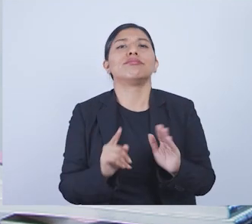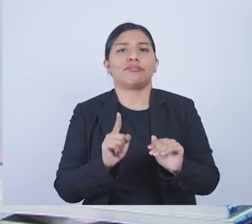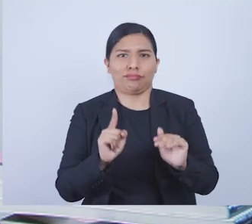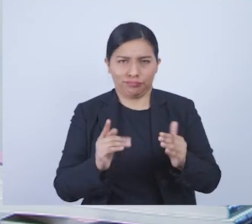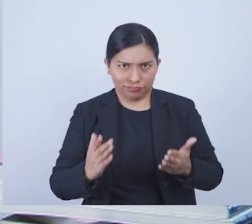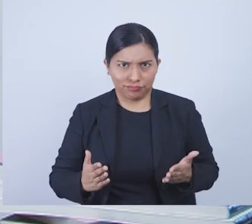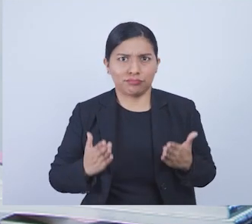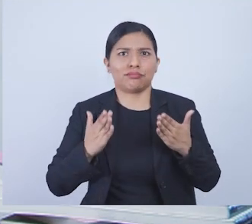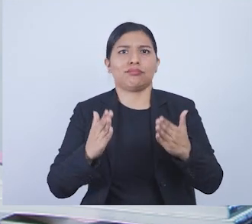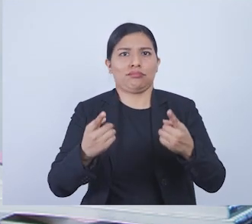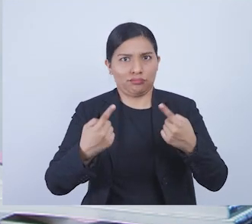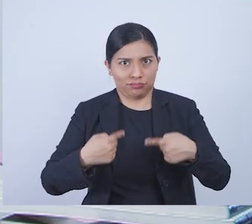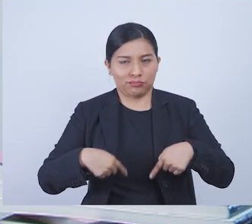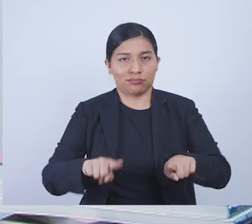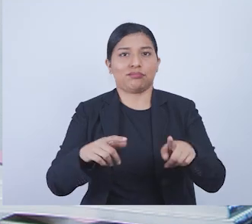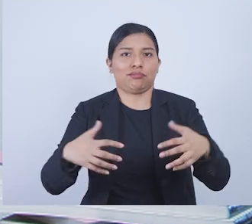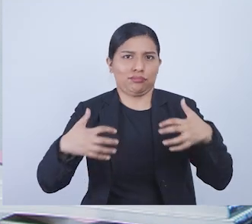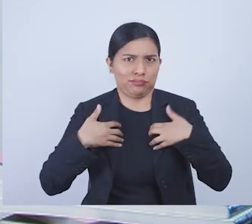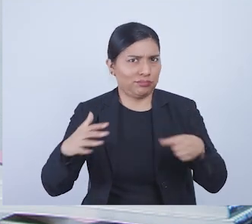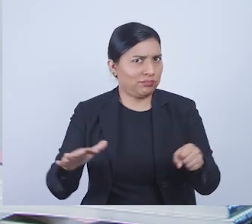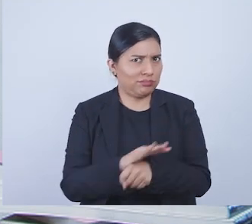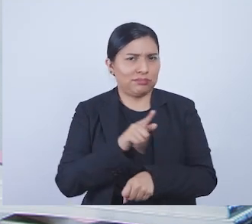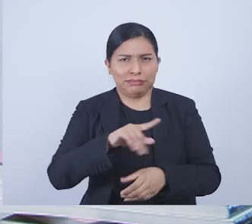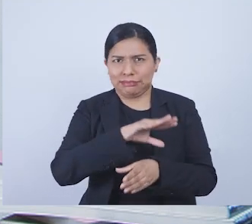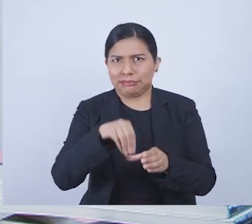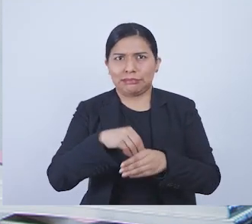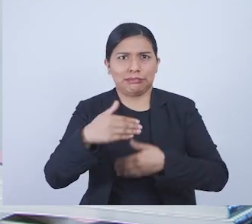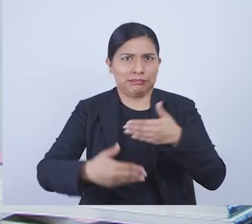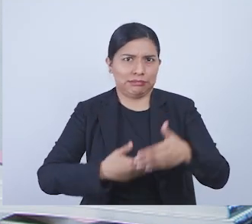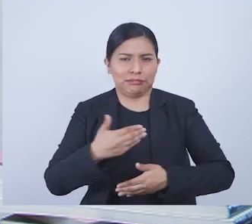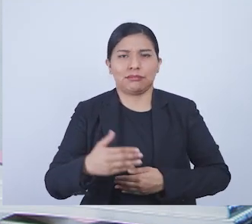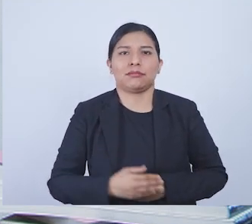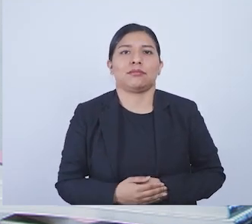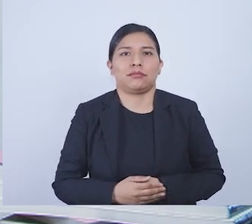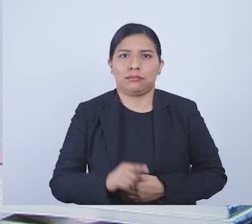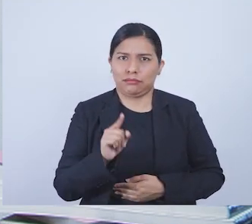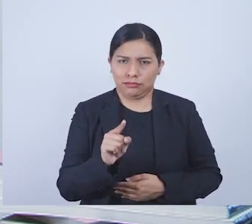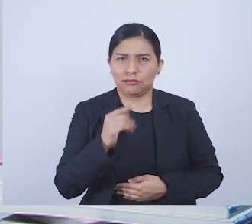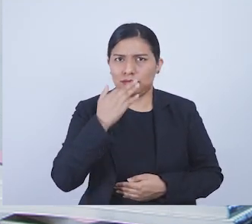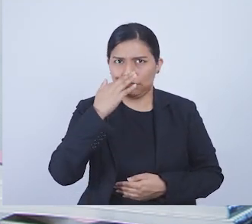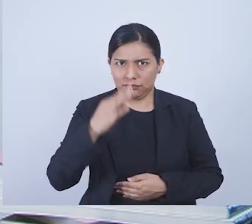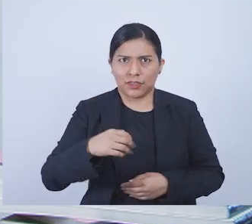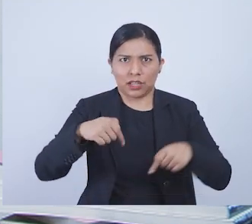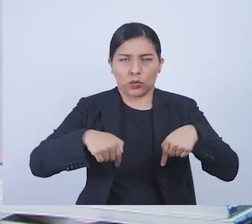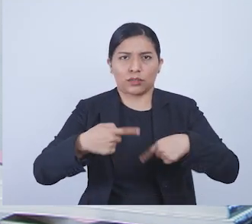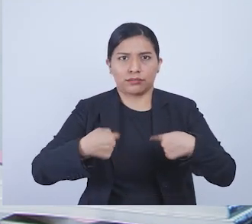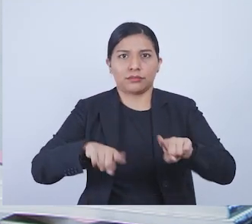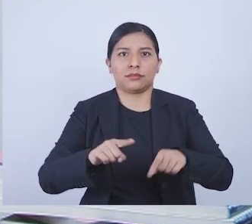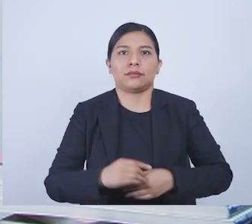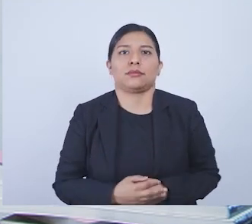darle seguimiento y darle vida a todos estos procesos curriculares que se están dando en la actualidad.